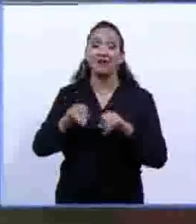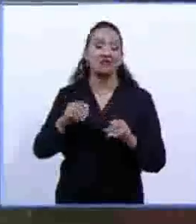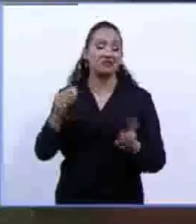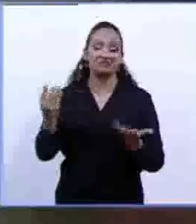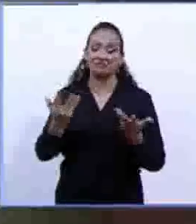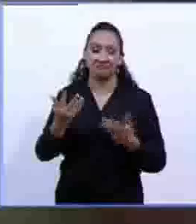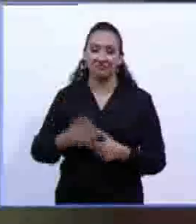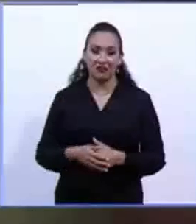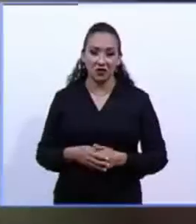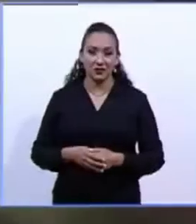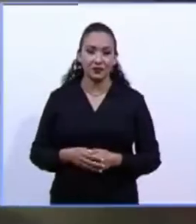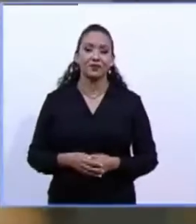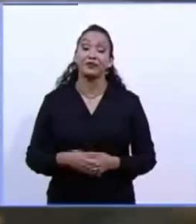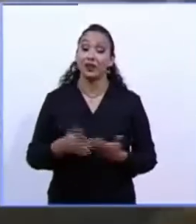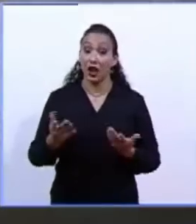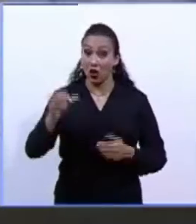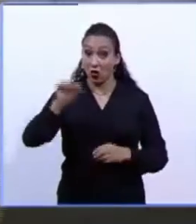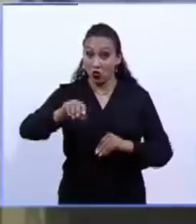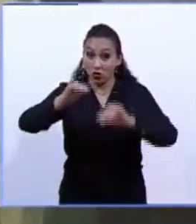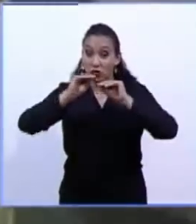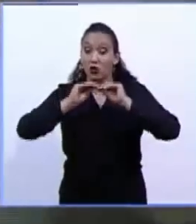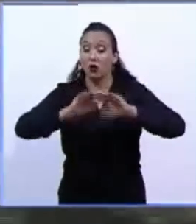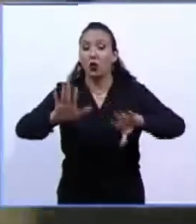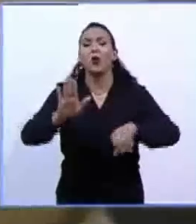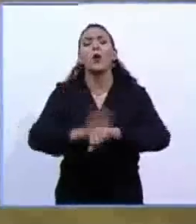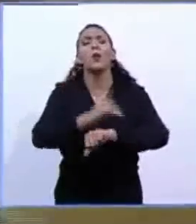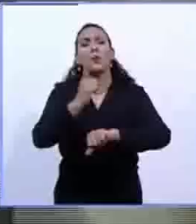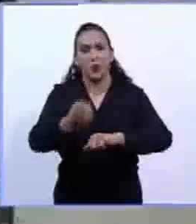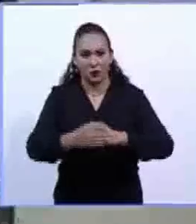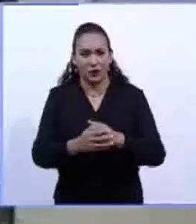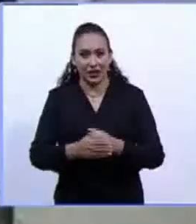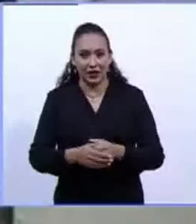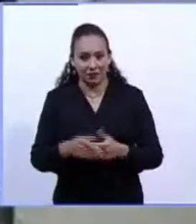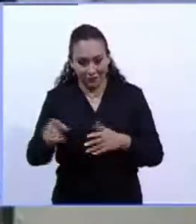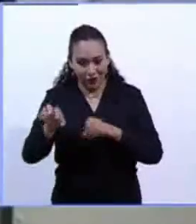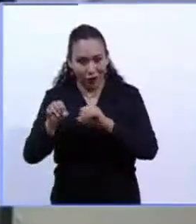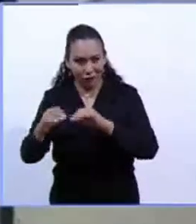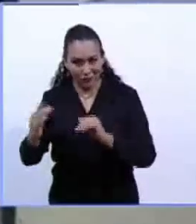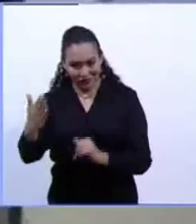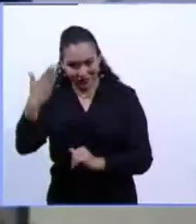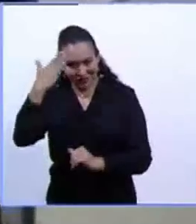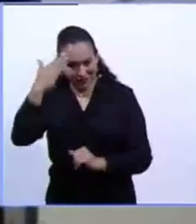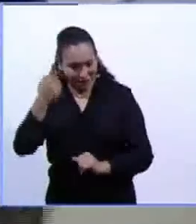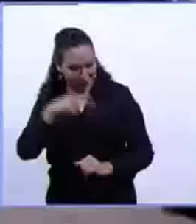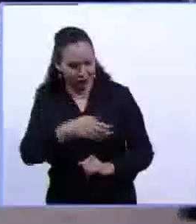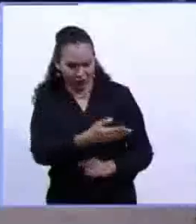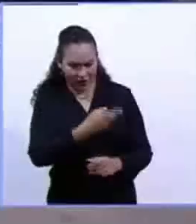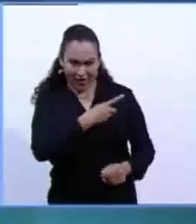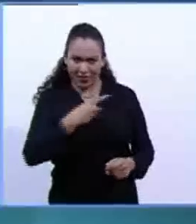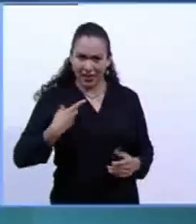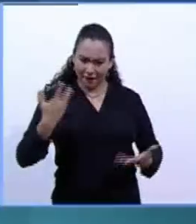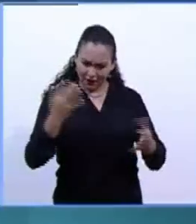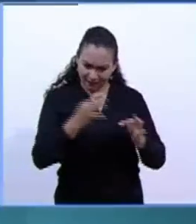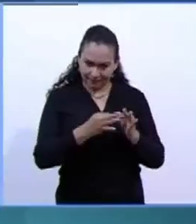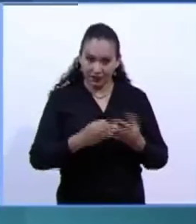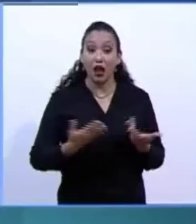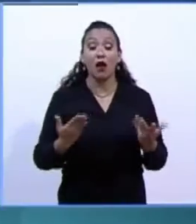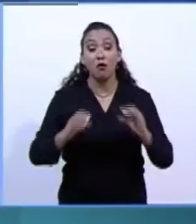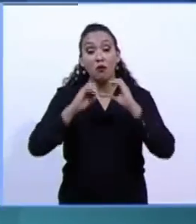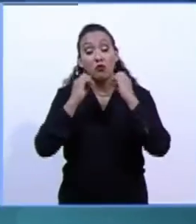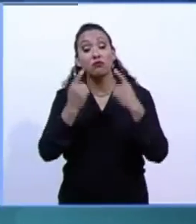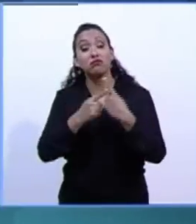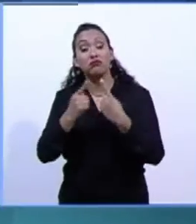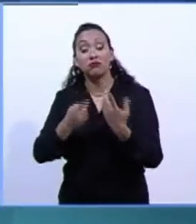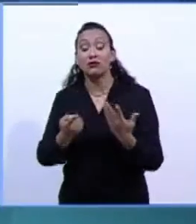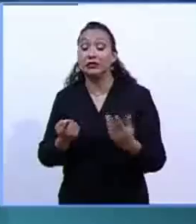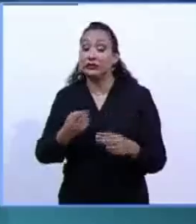a hacerlo. Hoy se publicó porque un tribunal colegiado así se lo ordenó, después de que diversas organizaciones de la sociedad civil